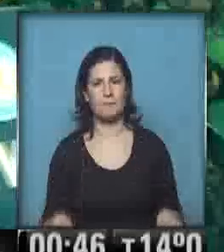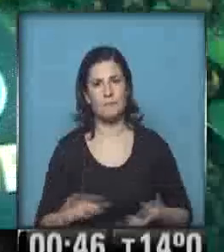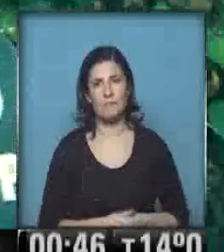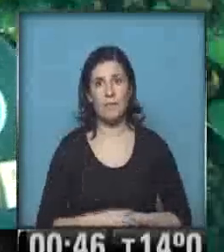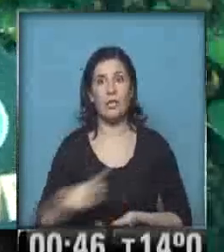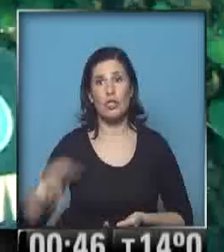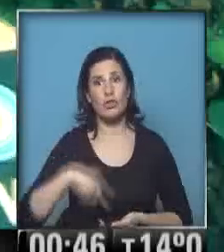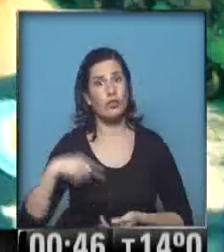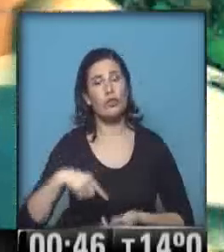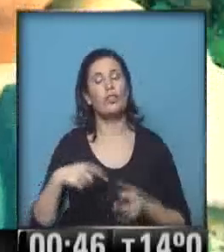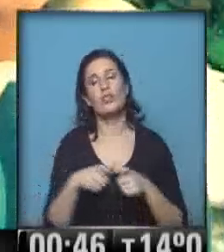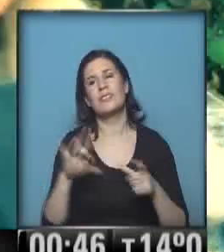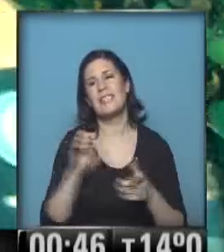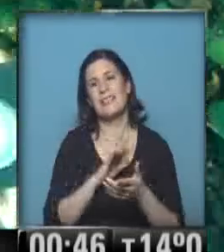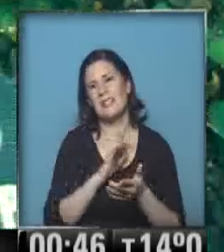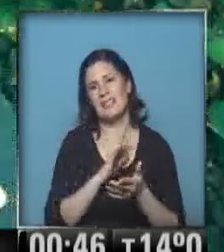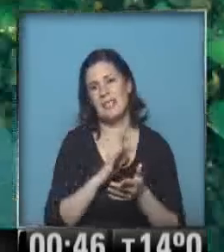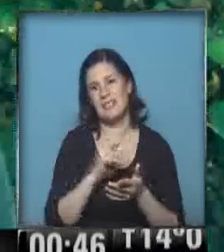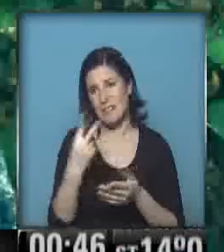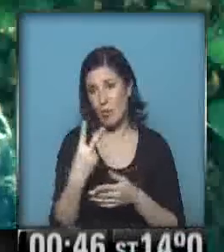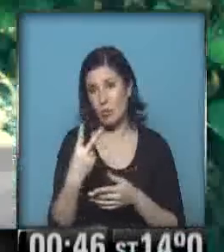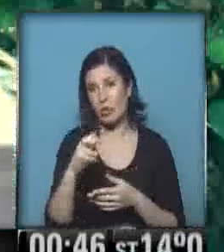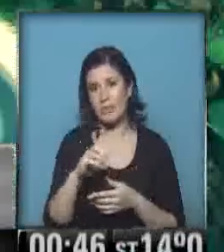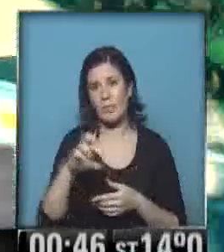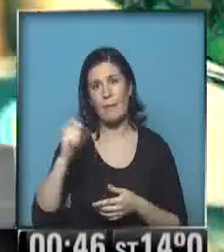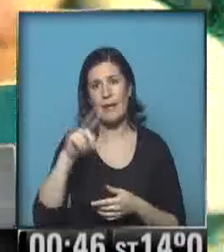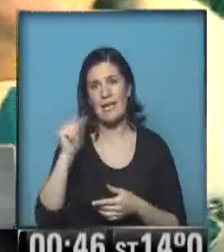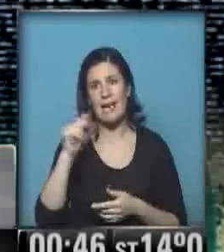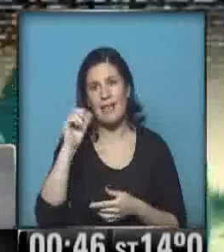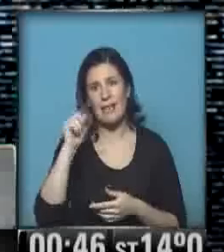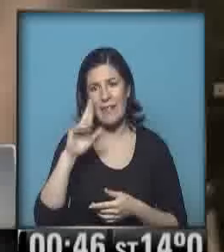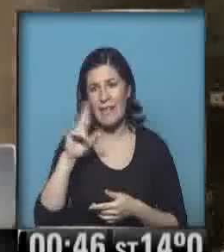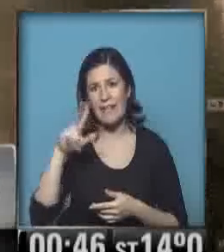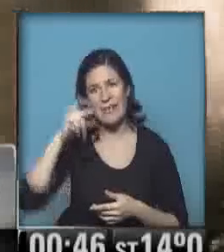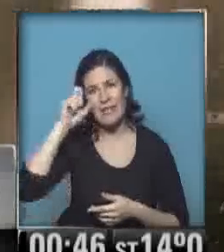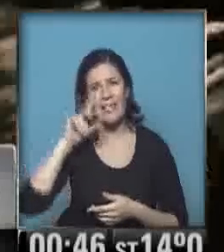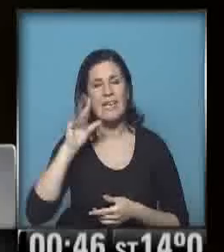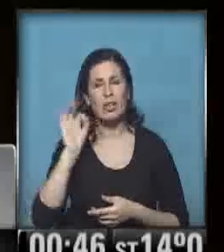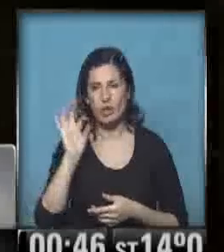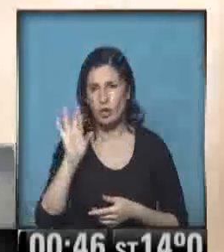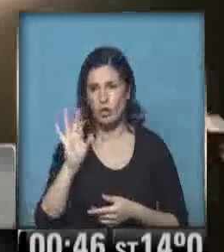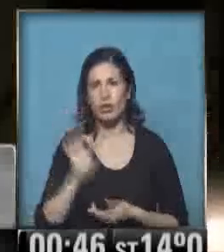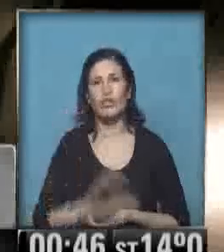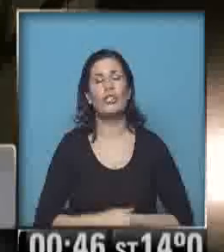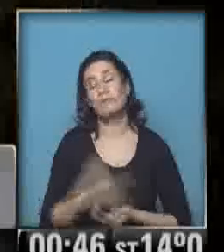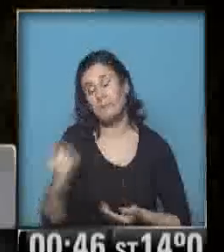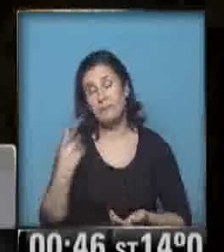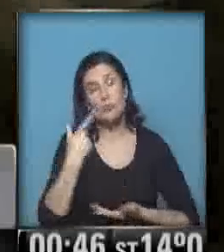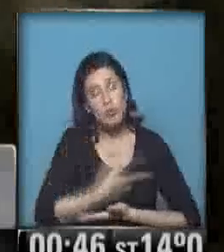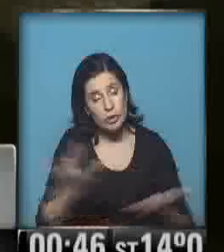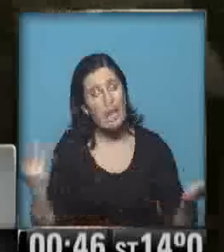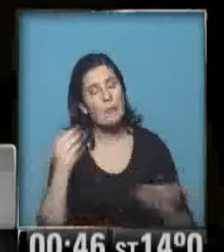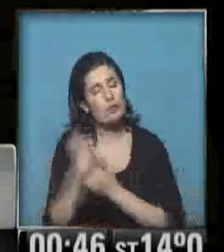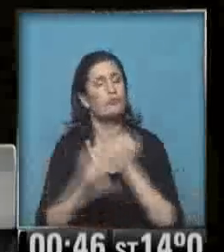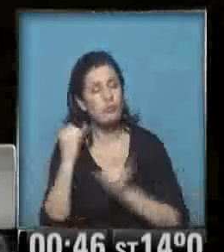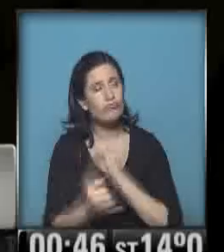Seguimos presentando Paladar Negro, que es nuestro segundo disco. Lo sacamos el año pasado por WiiWii. Bueno, venimos con esa parte